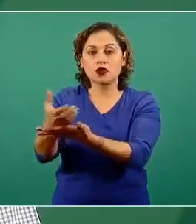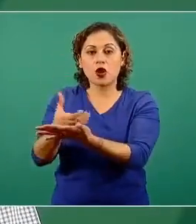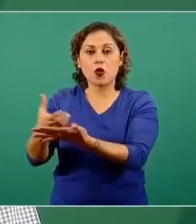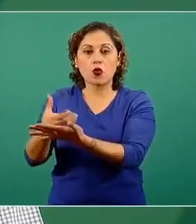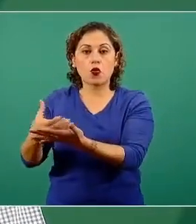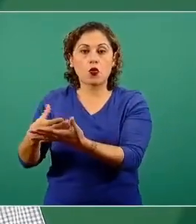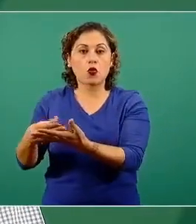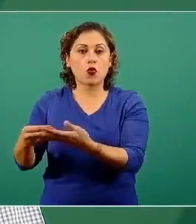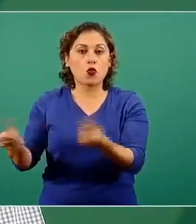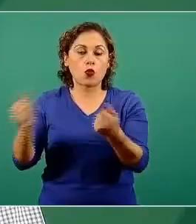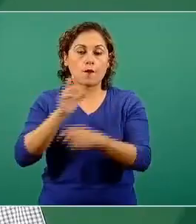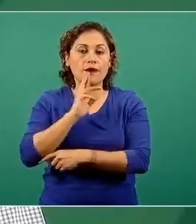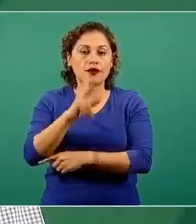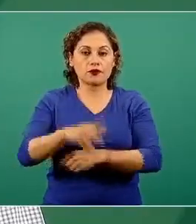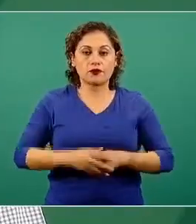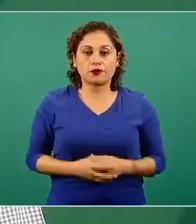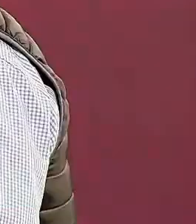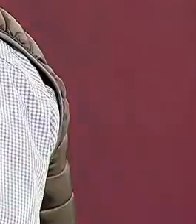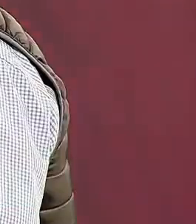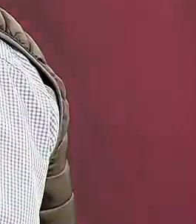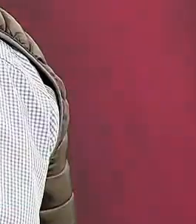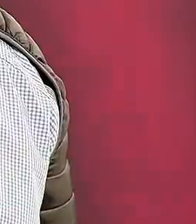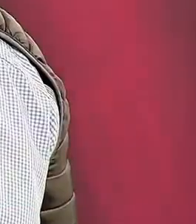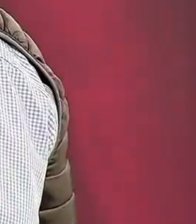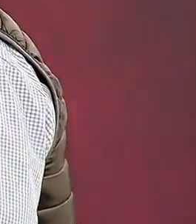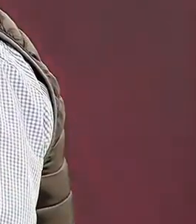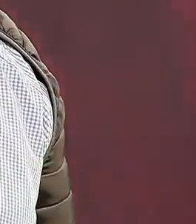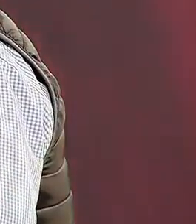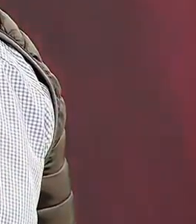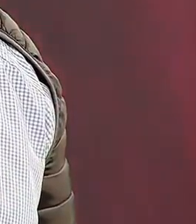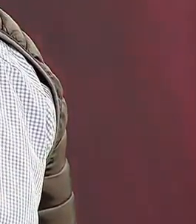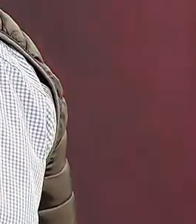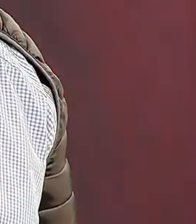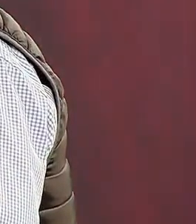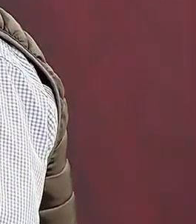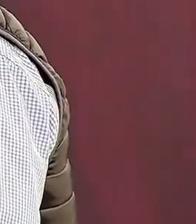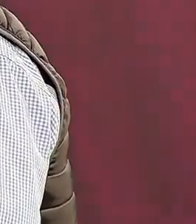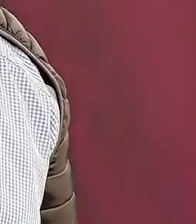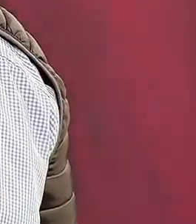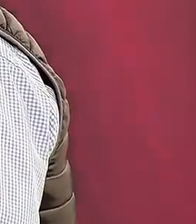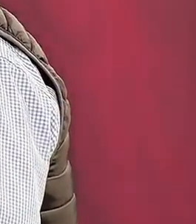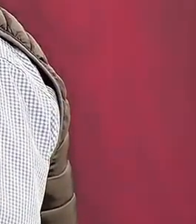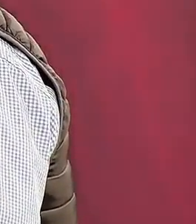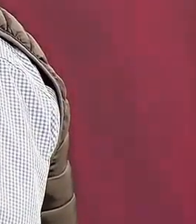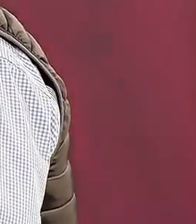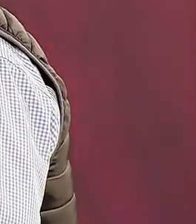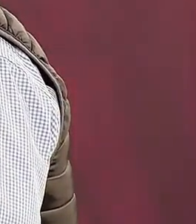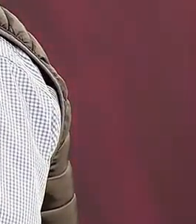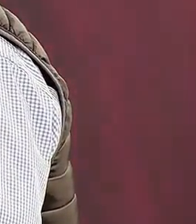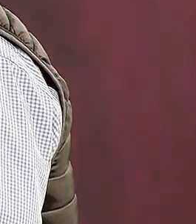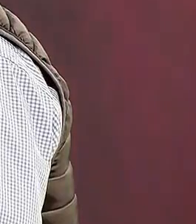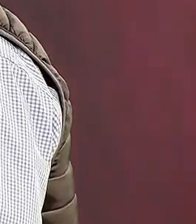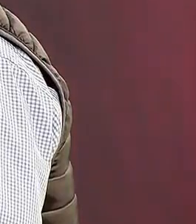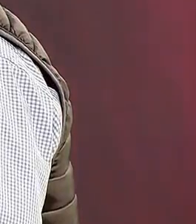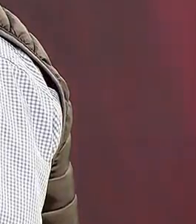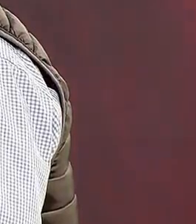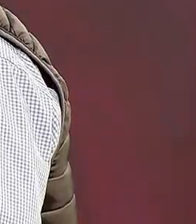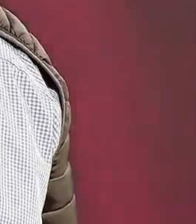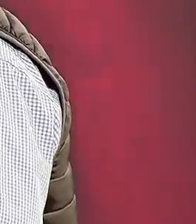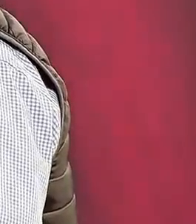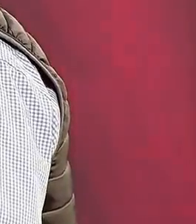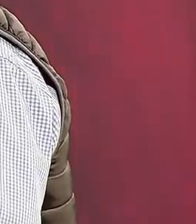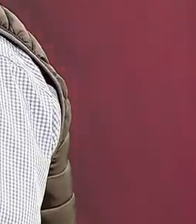evolución clínica, pero que tampoco este medicamento es recomendado como un profiláctico o como un medicamento que